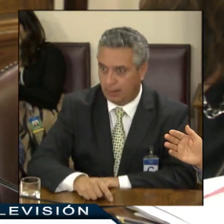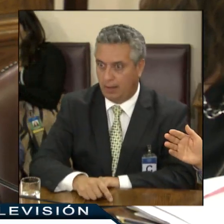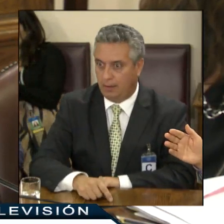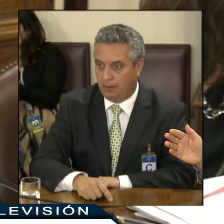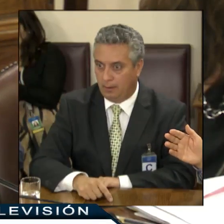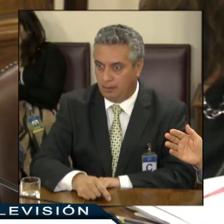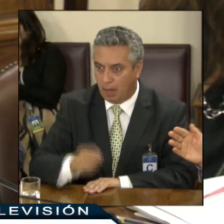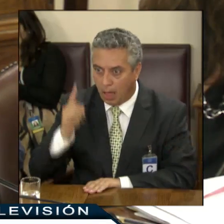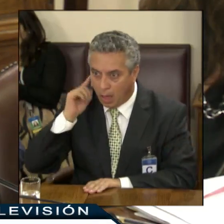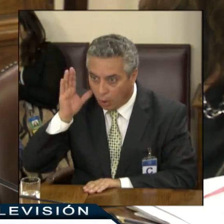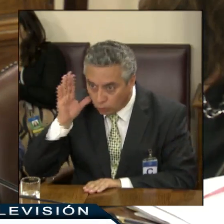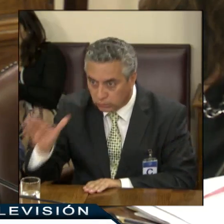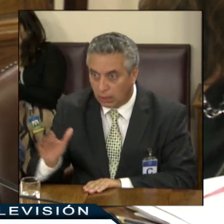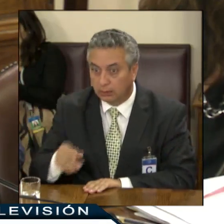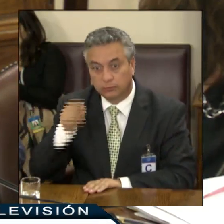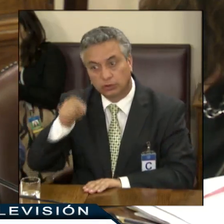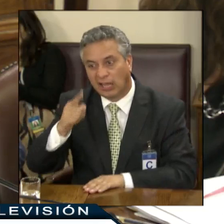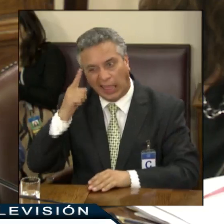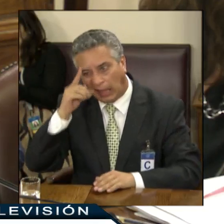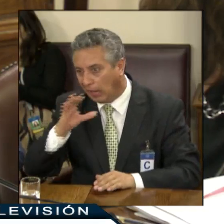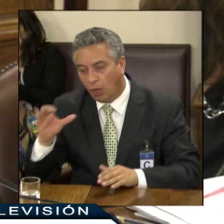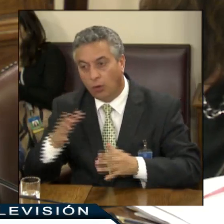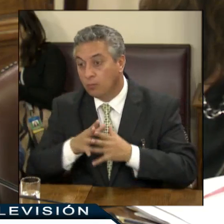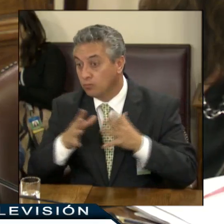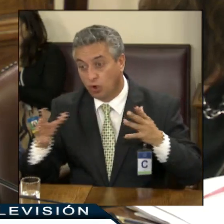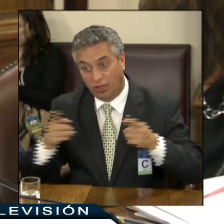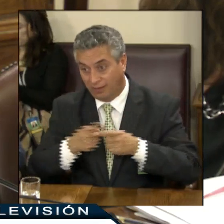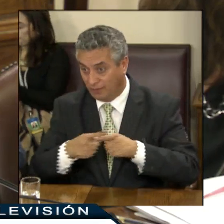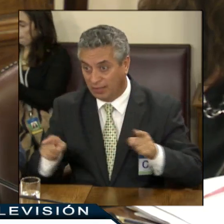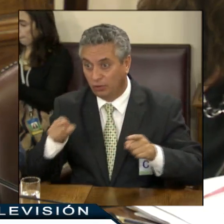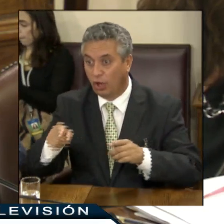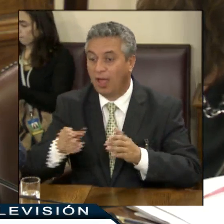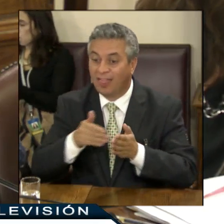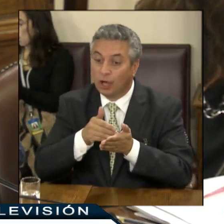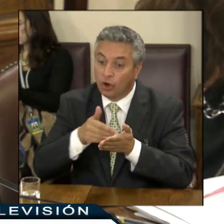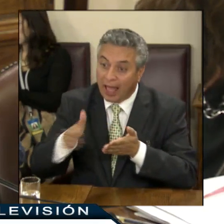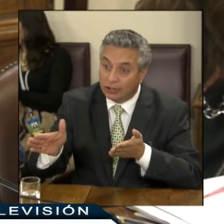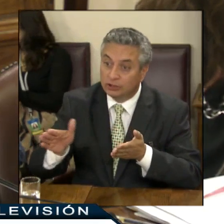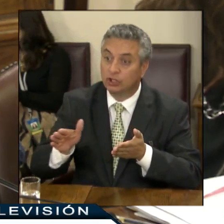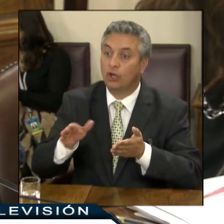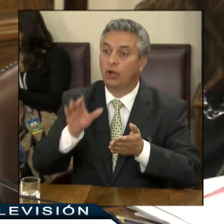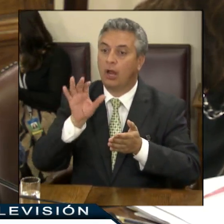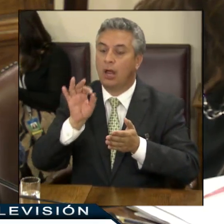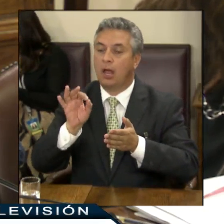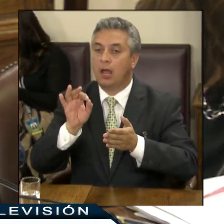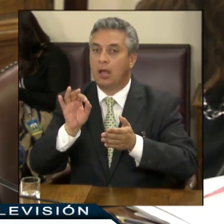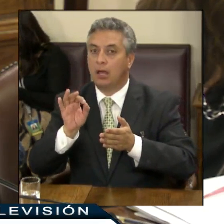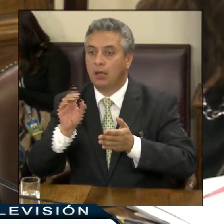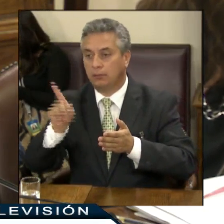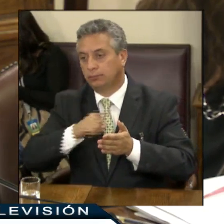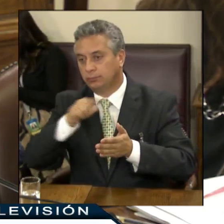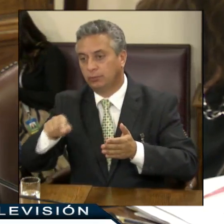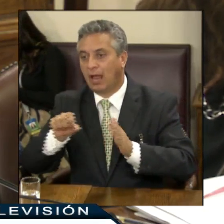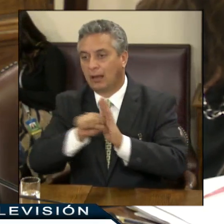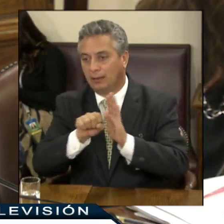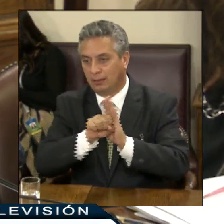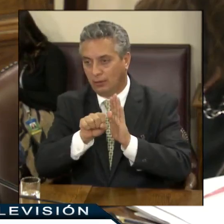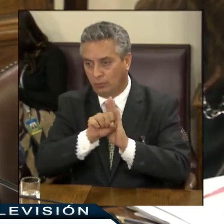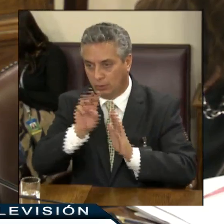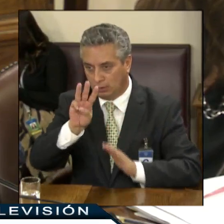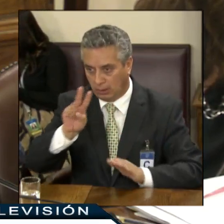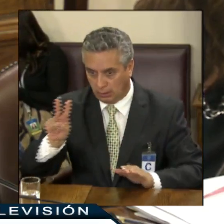ver y creo que es muy distinto a la derogación o modificación del artículo 32 creo